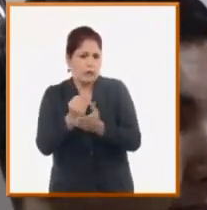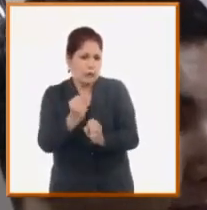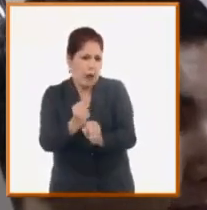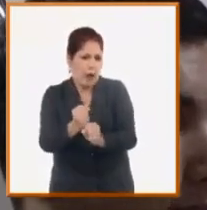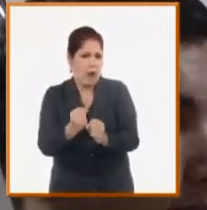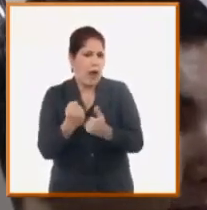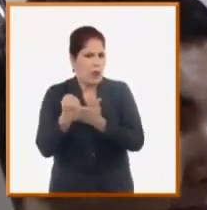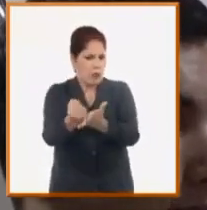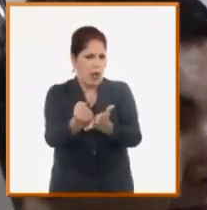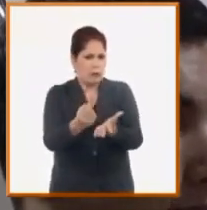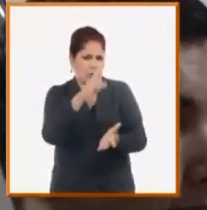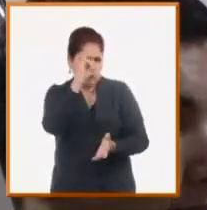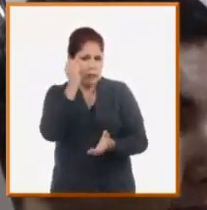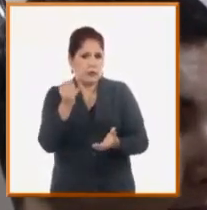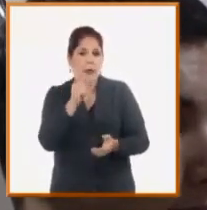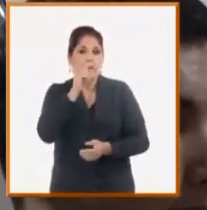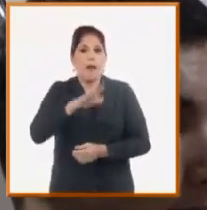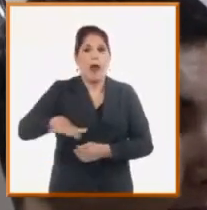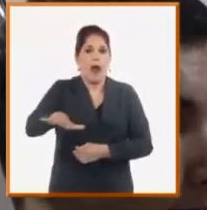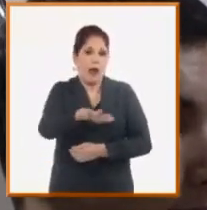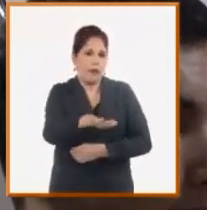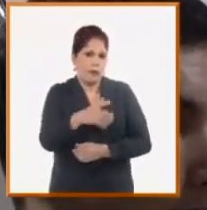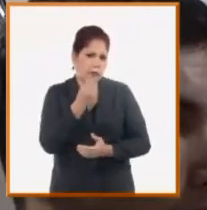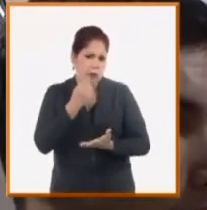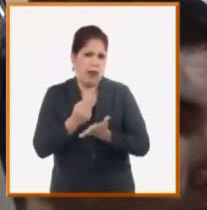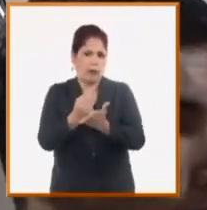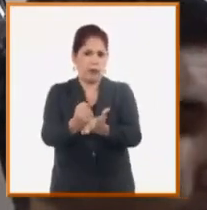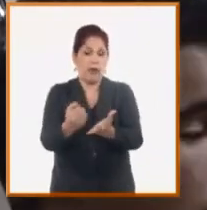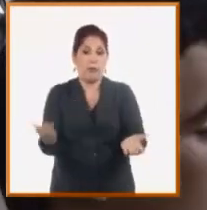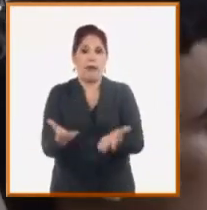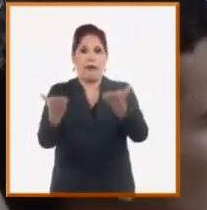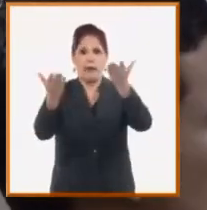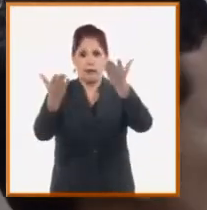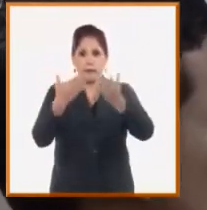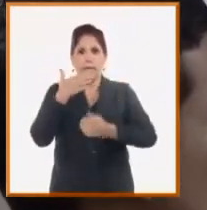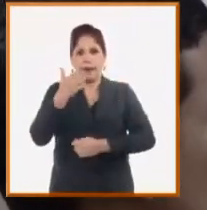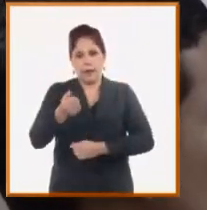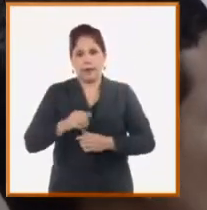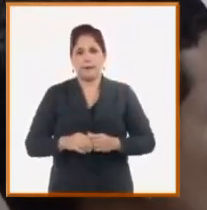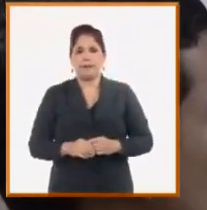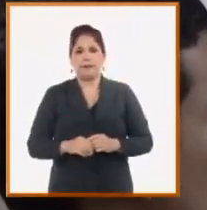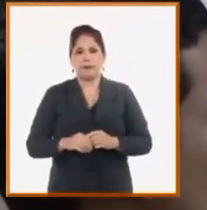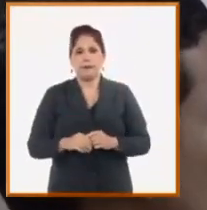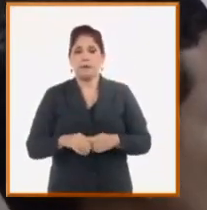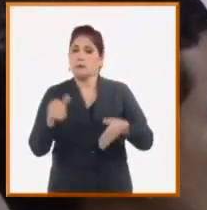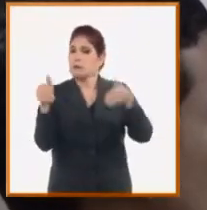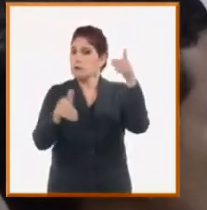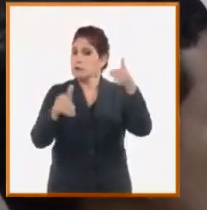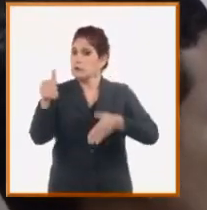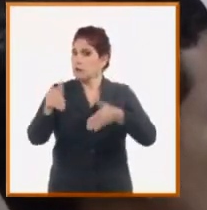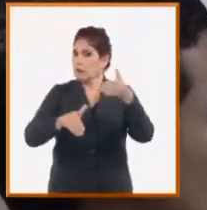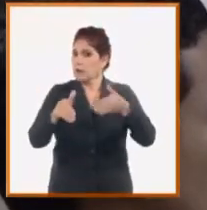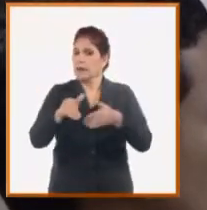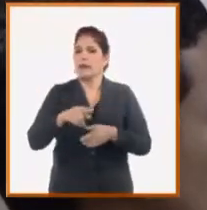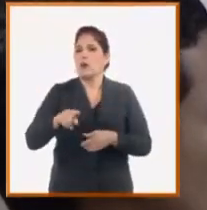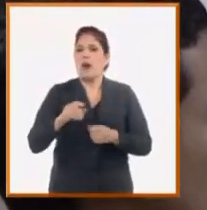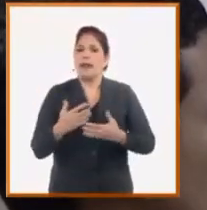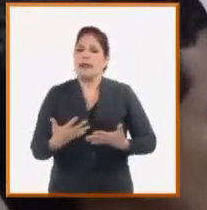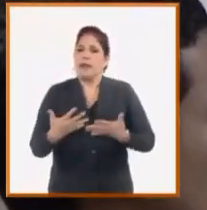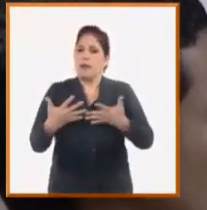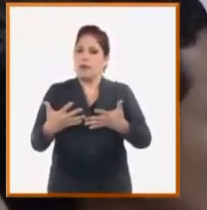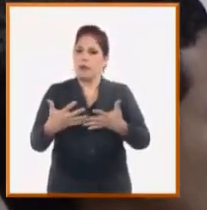una mejor valoración o una valoración más positiva de la participación de ellos, de su